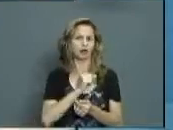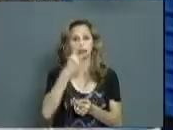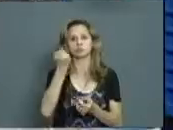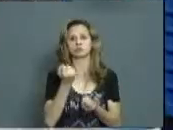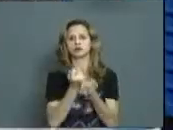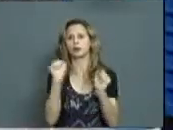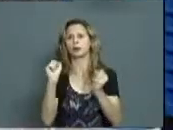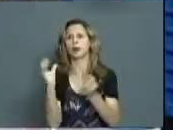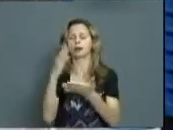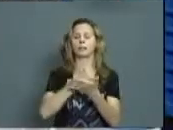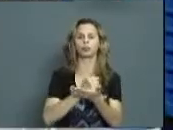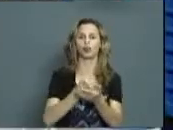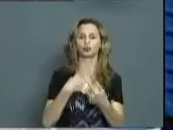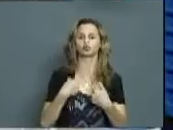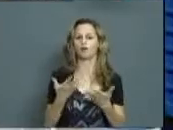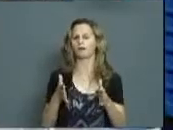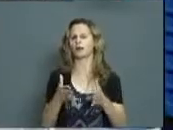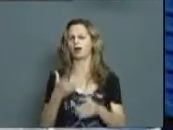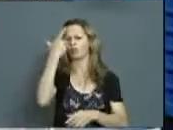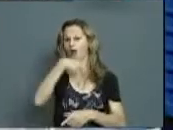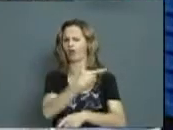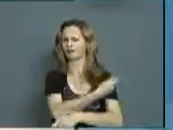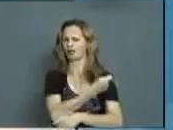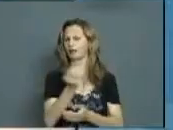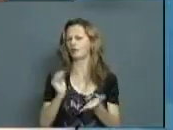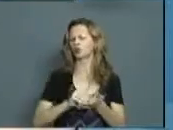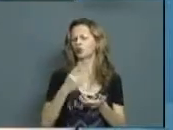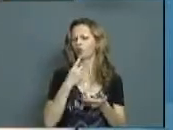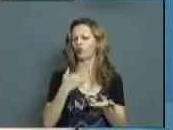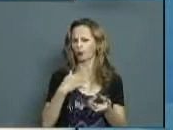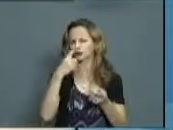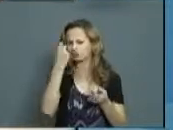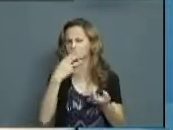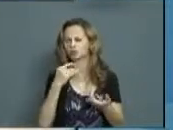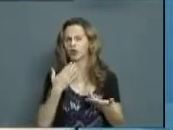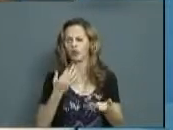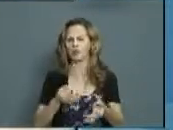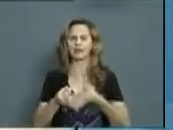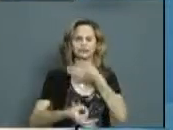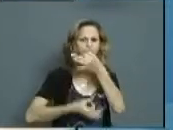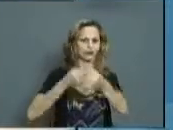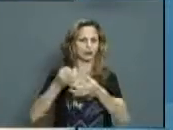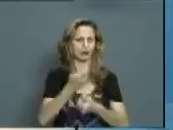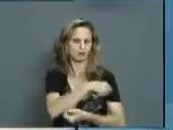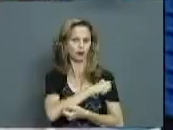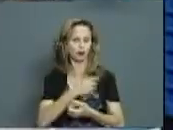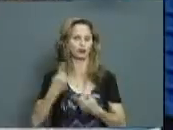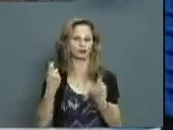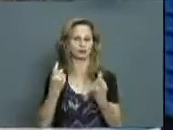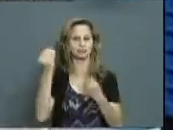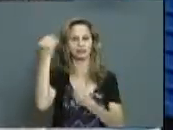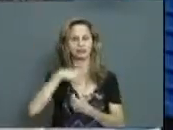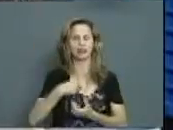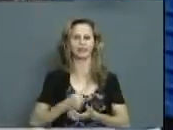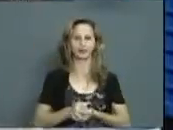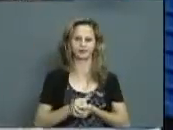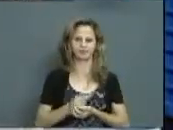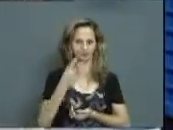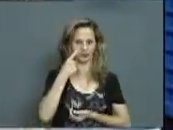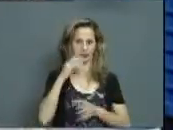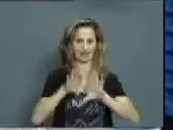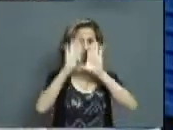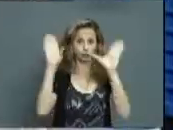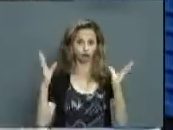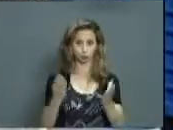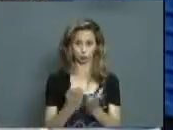Soberana Plus, tengo temor por ponerme Abdala. ¿Qué hay de cierto en este tema que está en debate en la población? Bueno, en realidad todas las vacunas cubanas